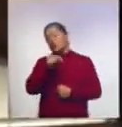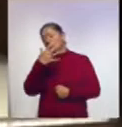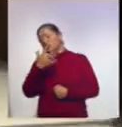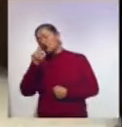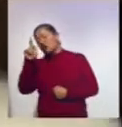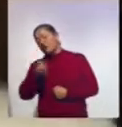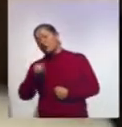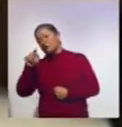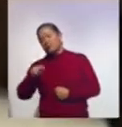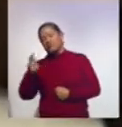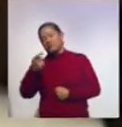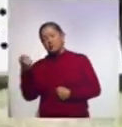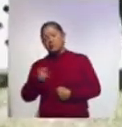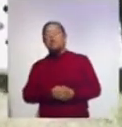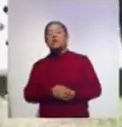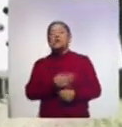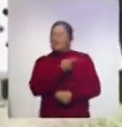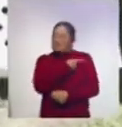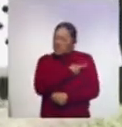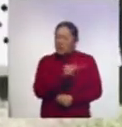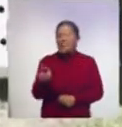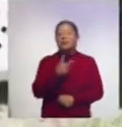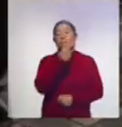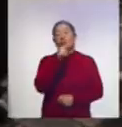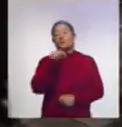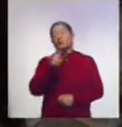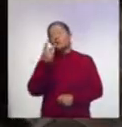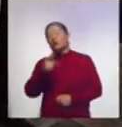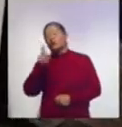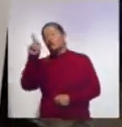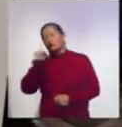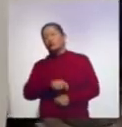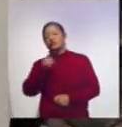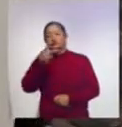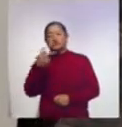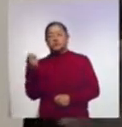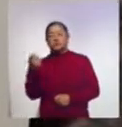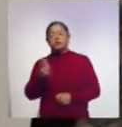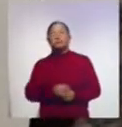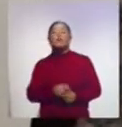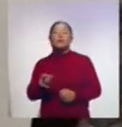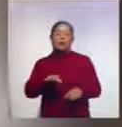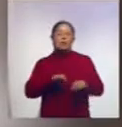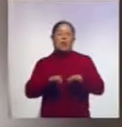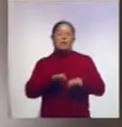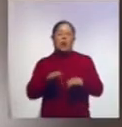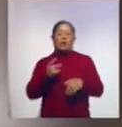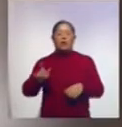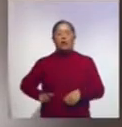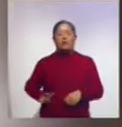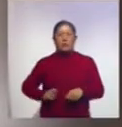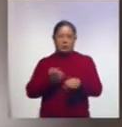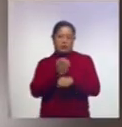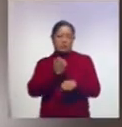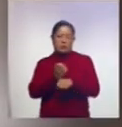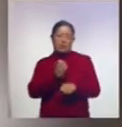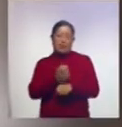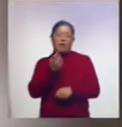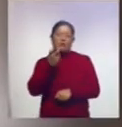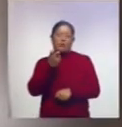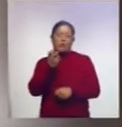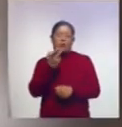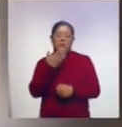la pobreza extrema en 2.6 puntos porcentuales como resultado del trabajo del gobierno estatal. Con información de la